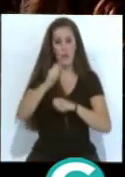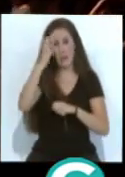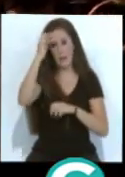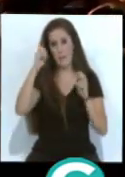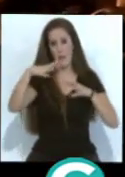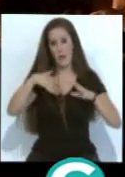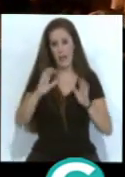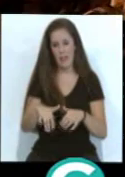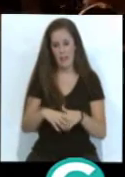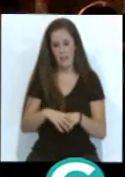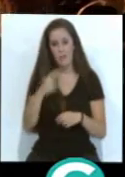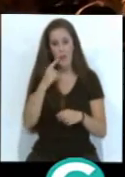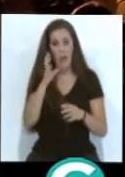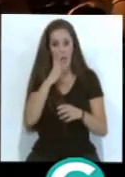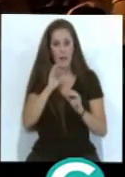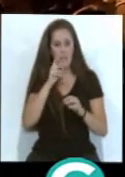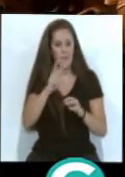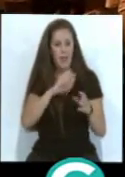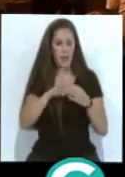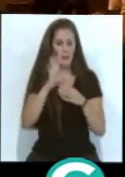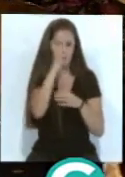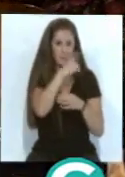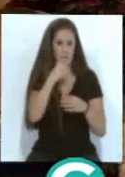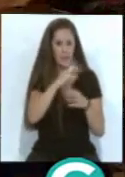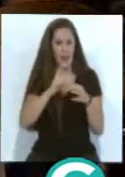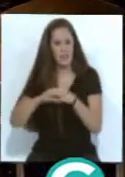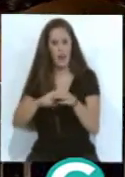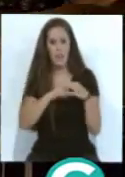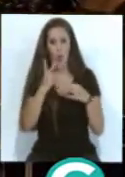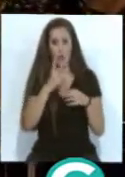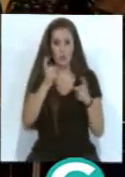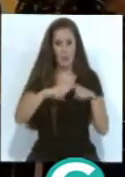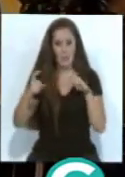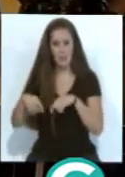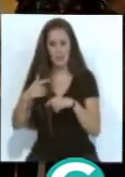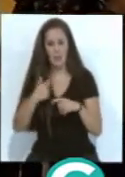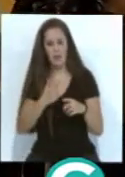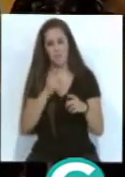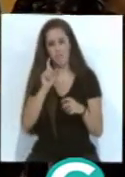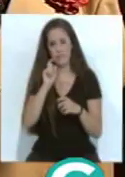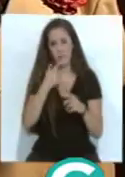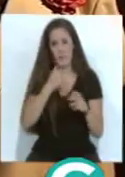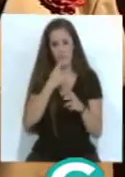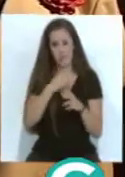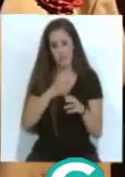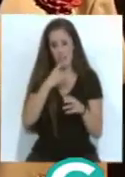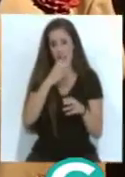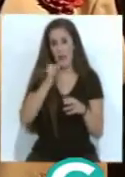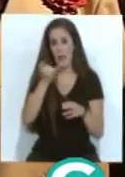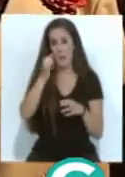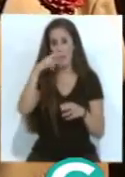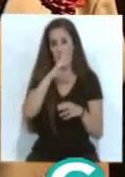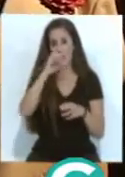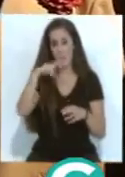El carnaval vuelve así a mostrar su cara más solidaria con estas dos citas que tuvieron como maestros de ceremonias a Germán García y